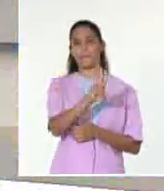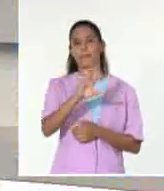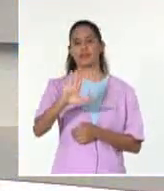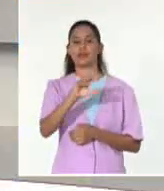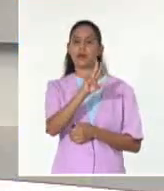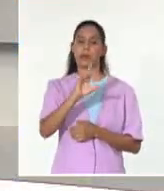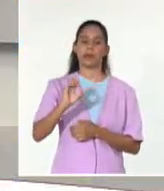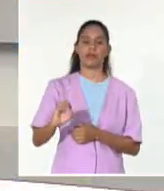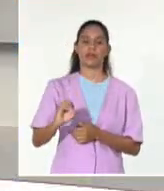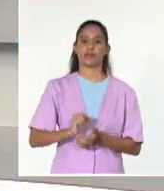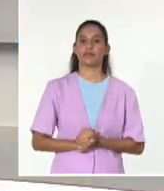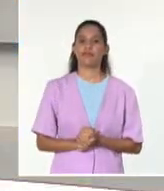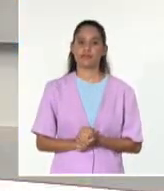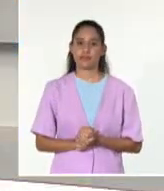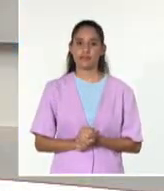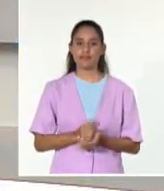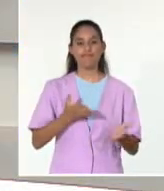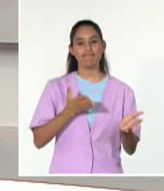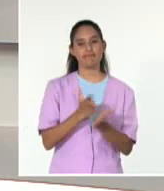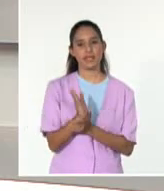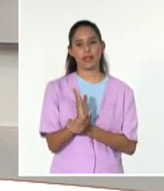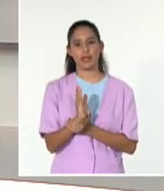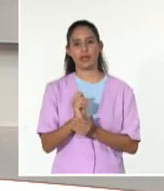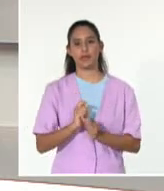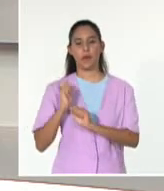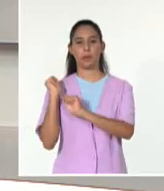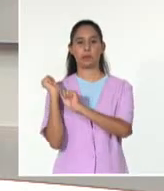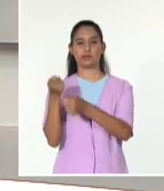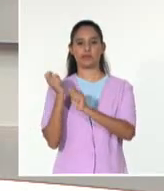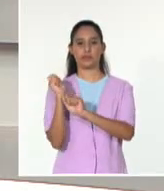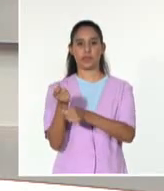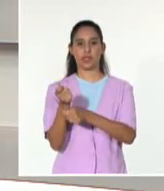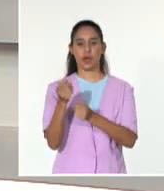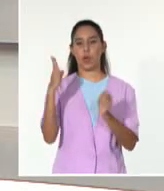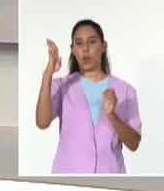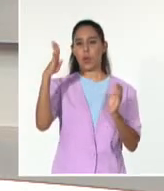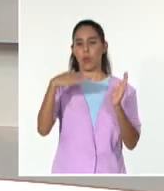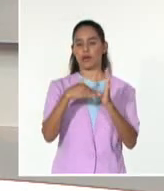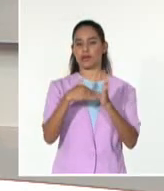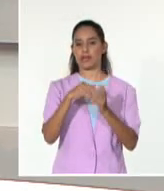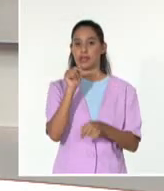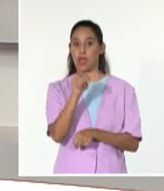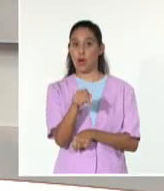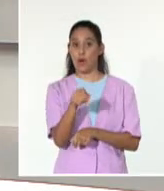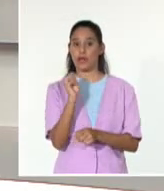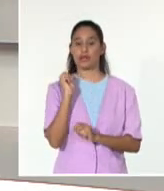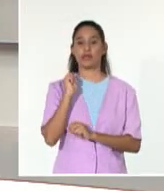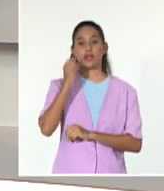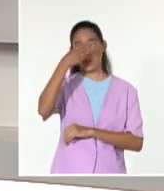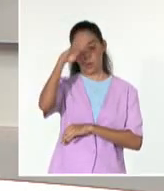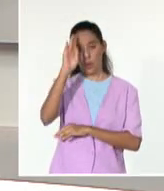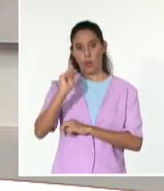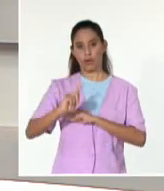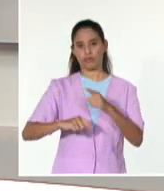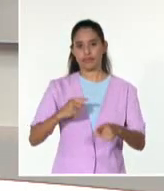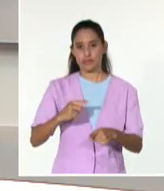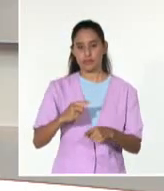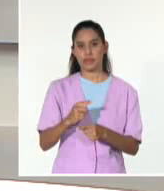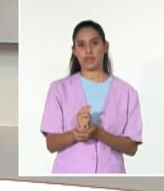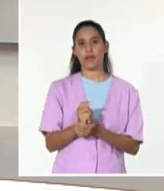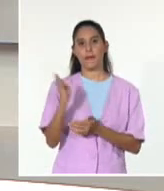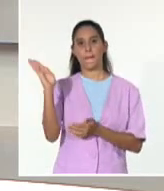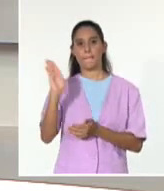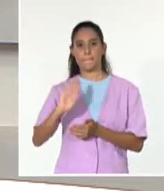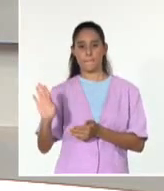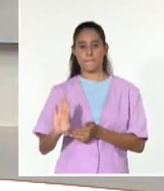Y seguimos con béisbol. A las 4 de la tarde, Cuba enfrentará en la final de la Copa del Caribe a Curazao. Buscará así